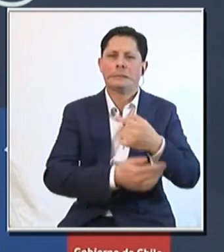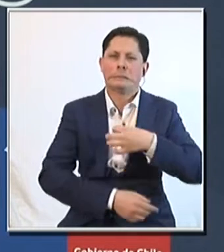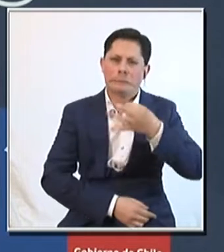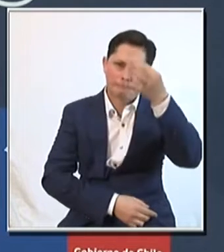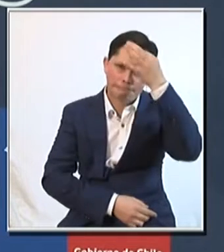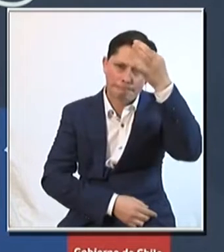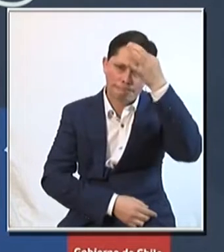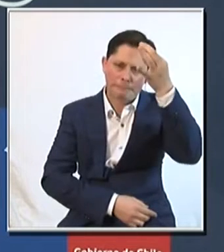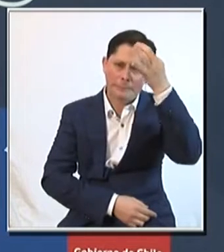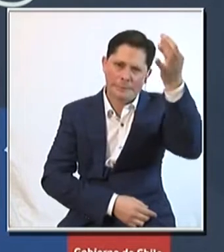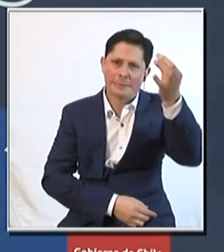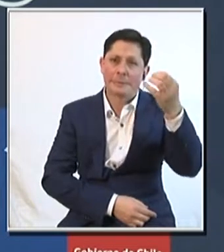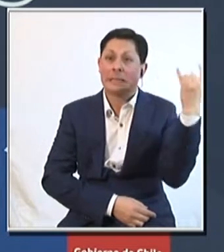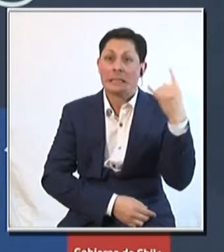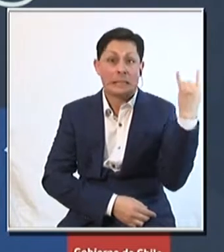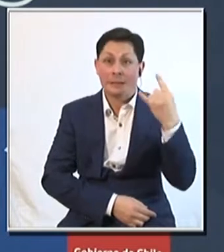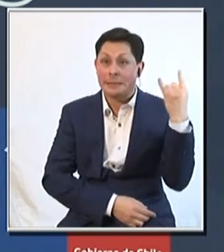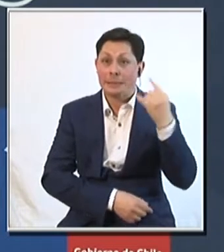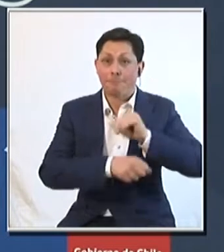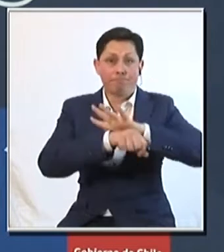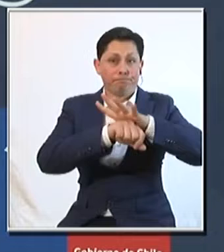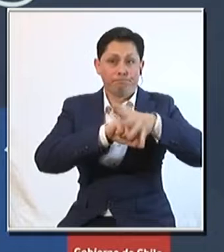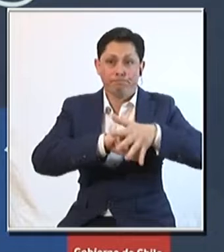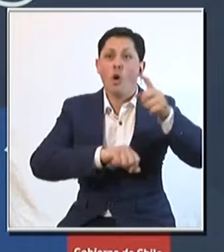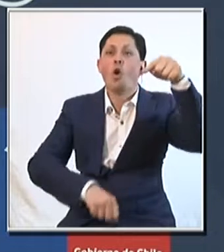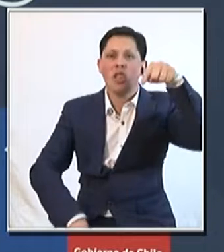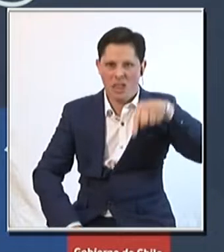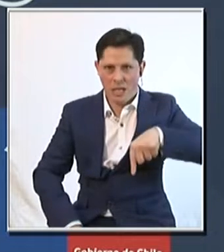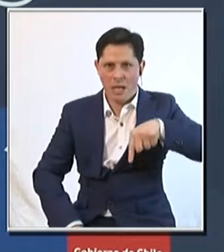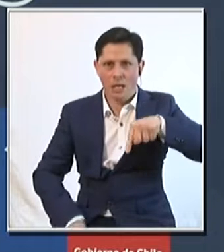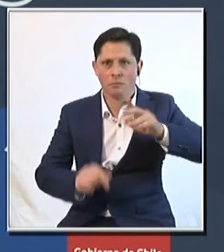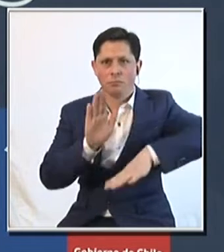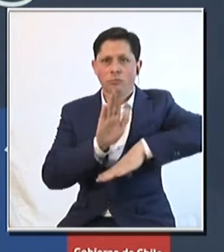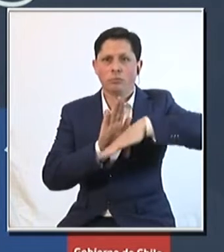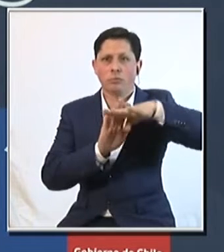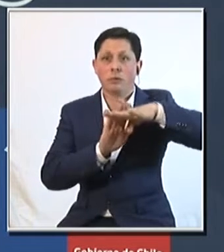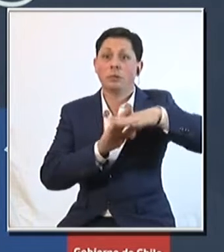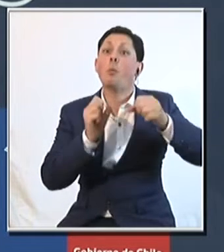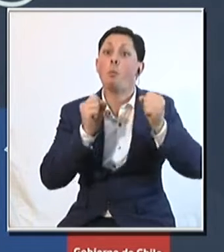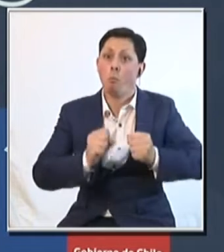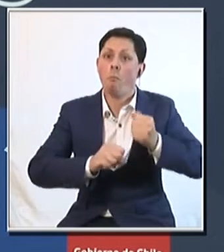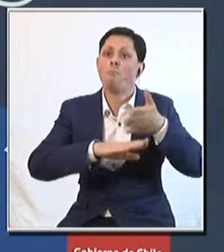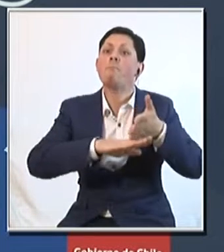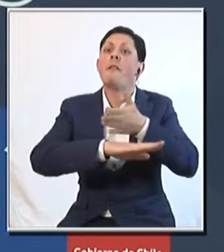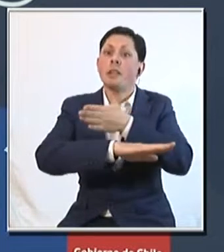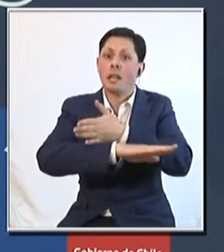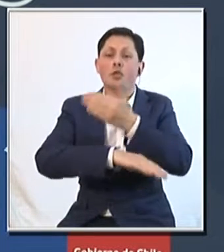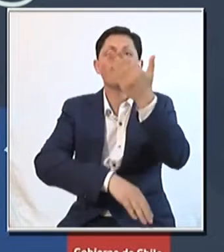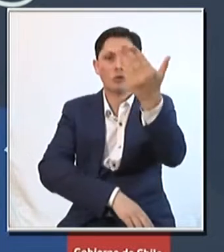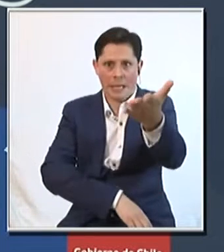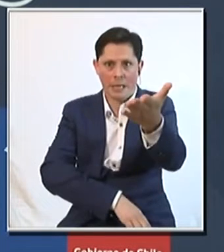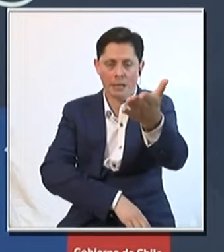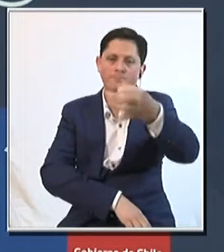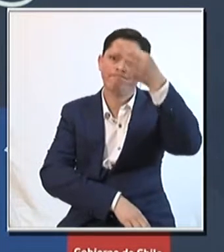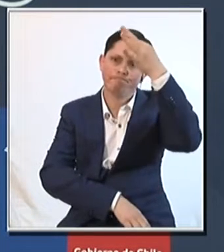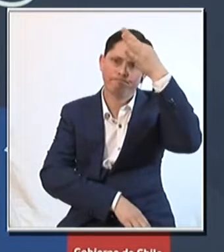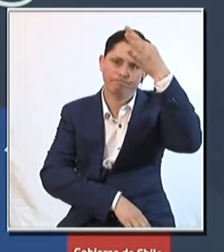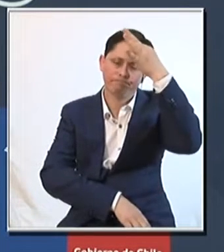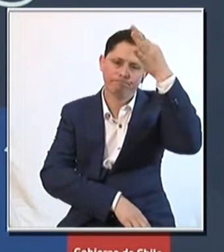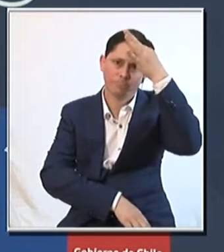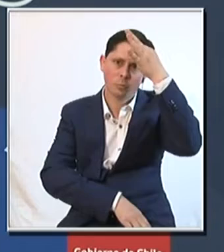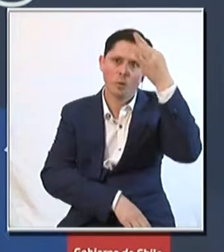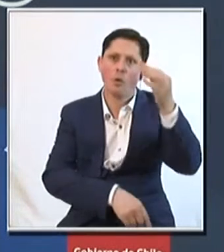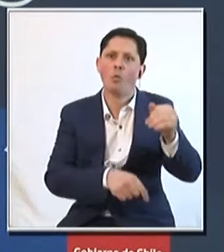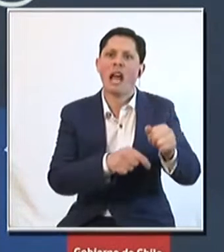Enfermarse gravemente de COVID-19 hoy día es altamente evitable. Si usted se enferma, puede ocupar una